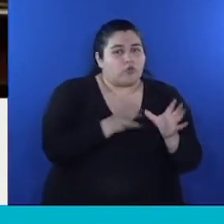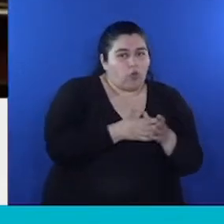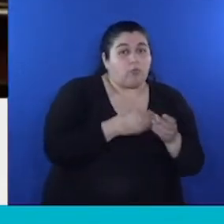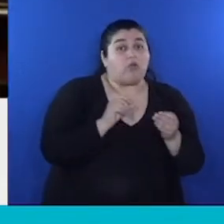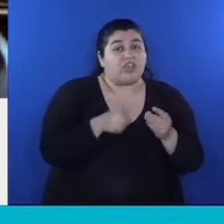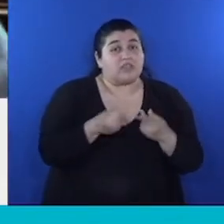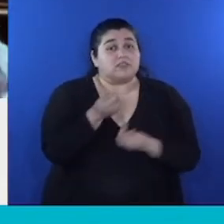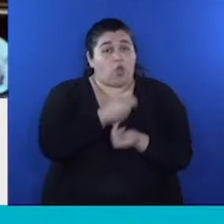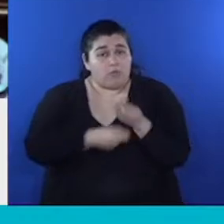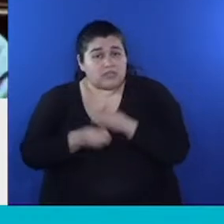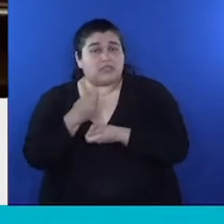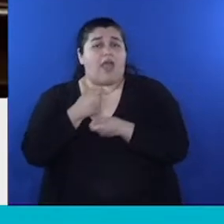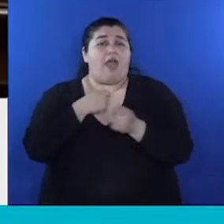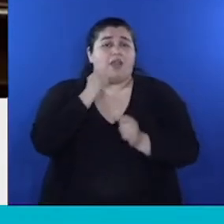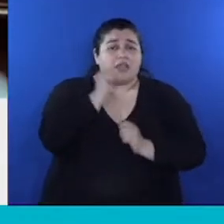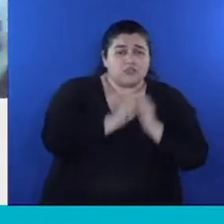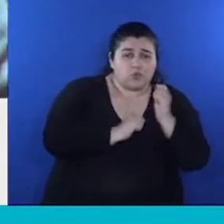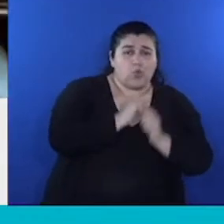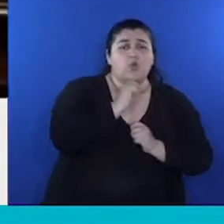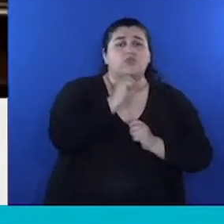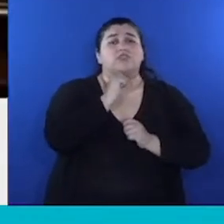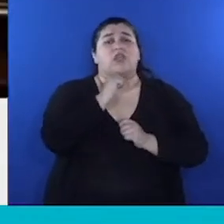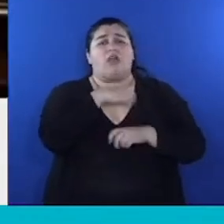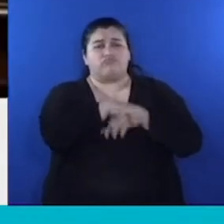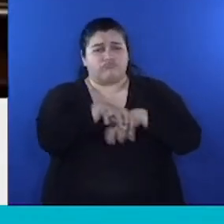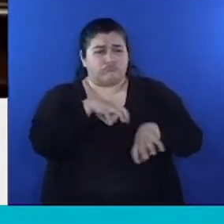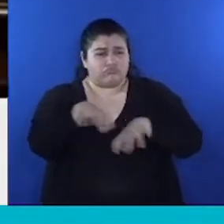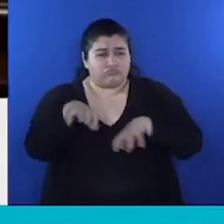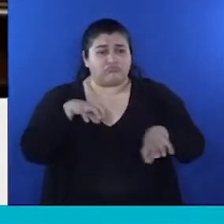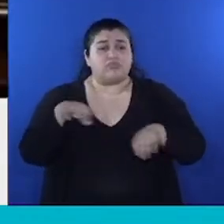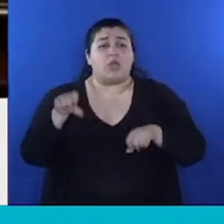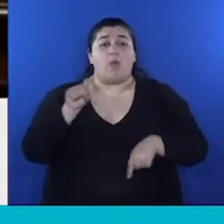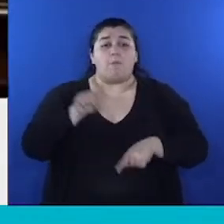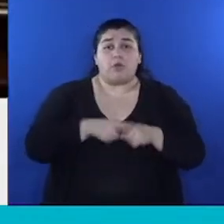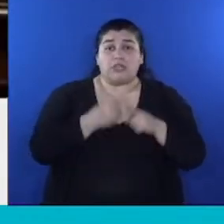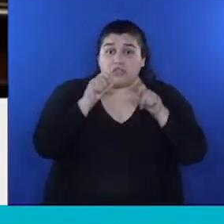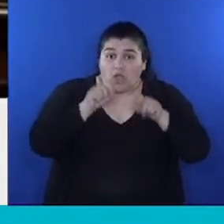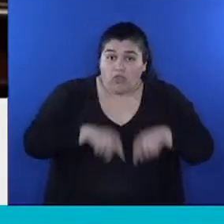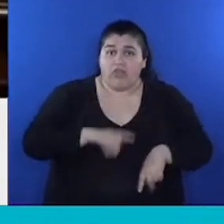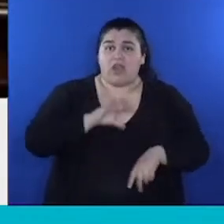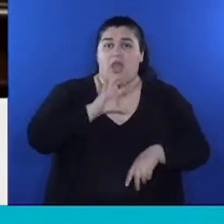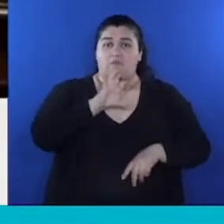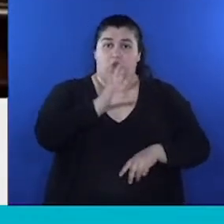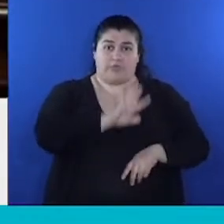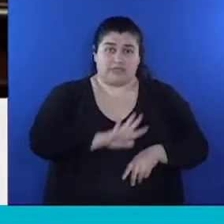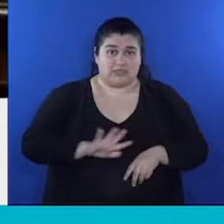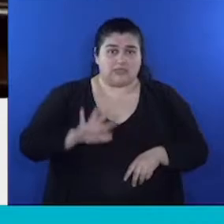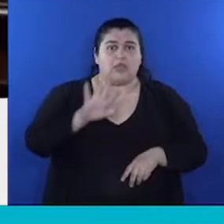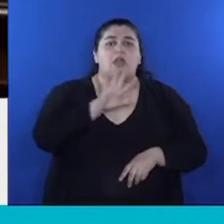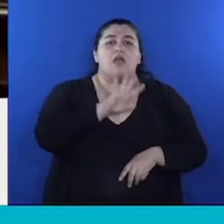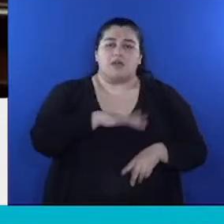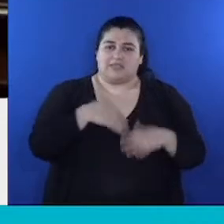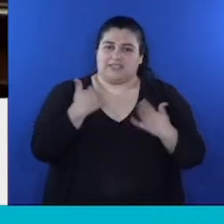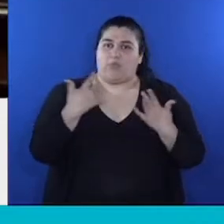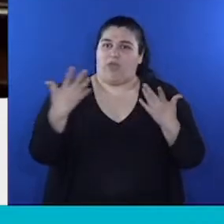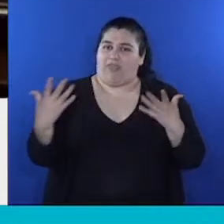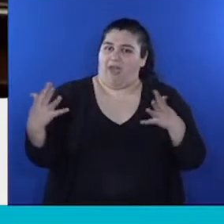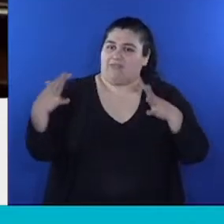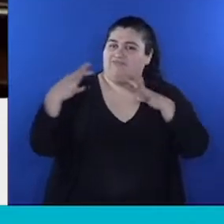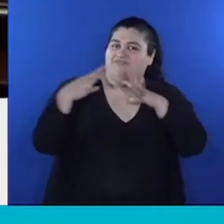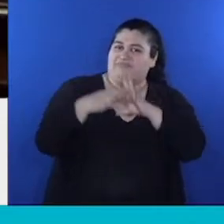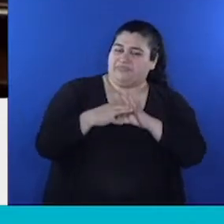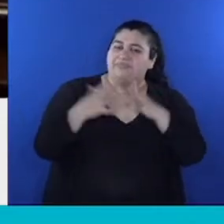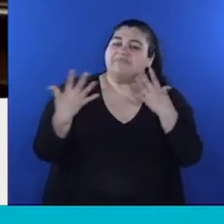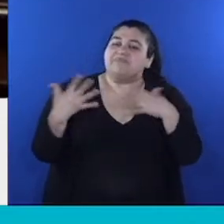comerciales, industriales, empresariales, políticos de la provincia se unificaran con el gobierno para hacer